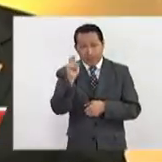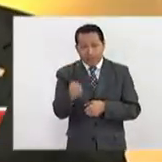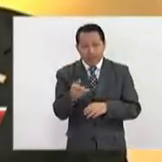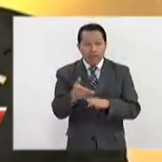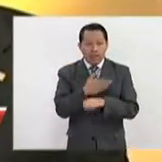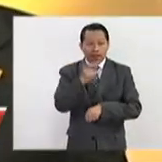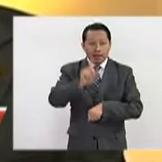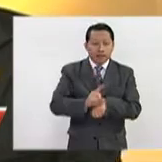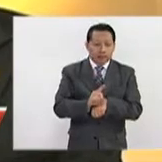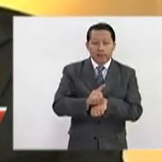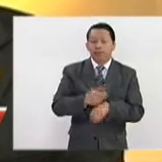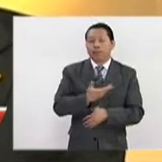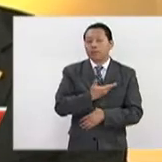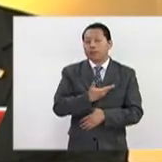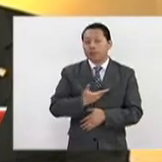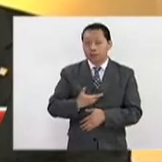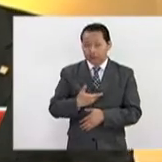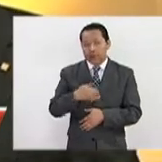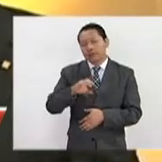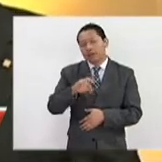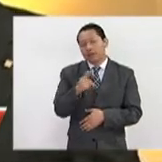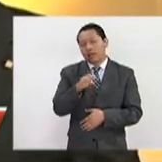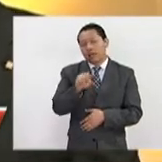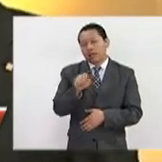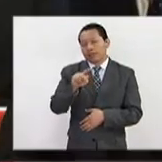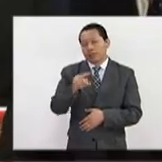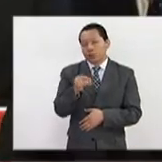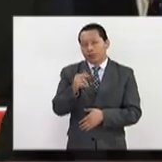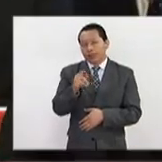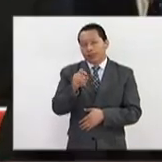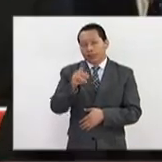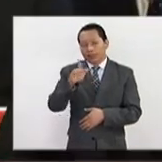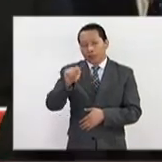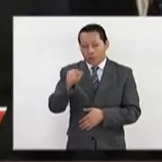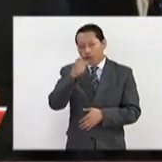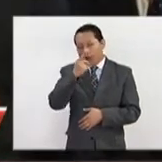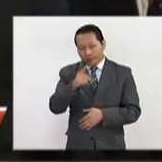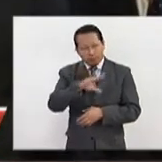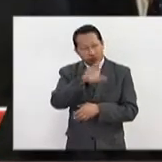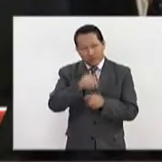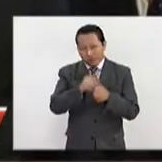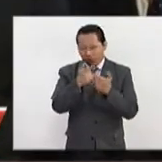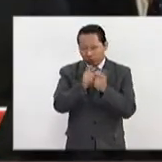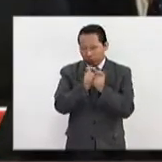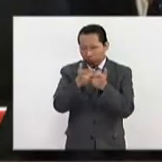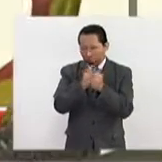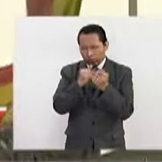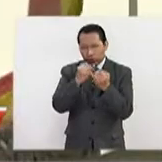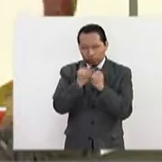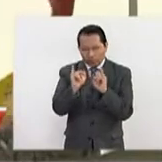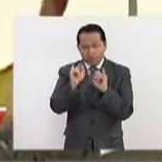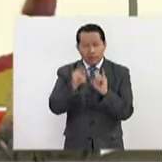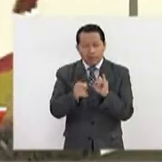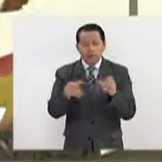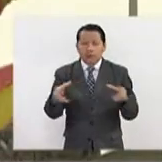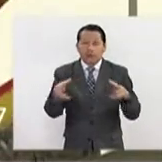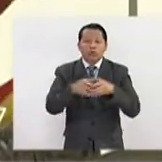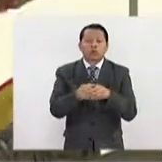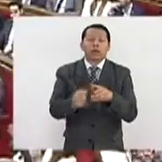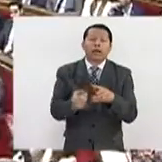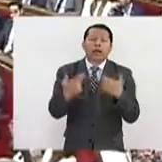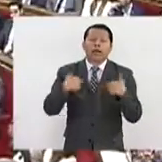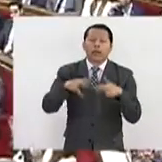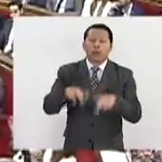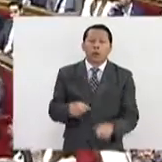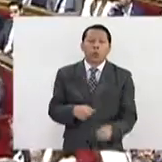antes, el expresidente de la Generalitat, Carles Puigdemont, había propuesto que todos los partidos independentistas fueran representados por un